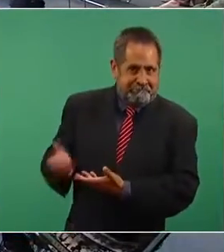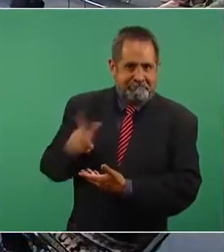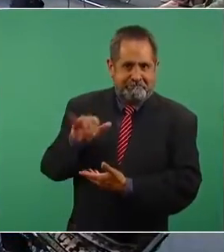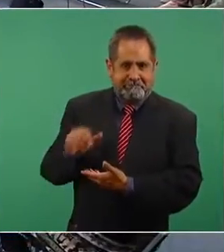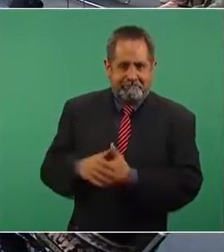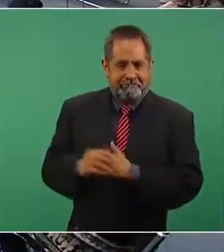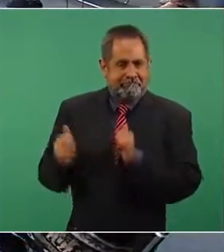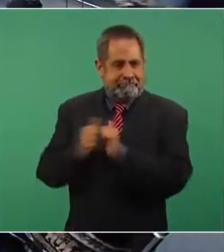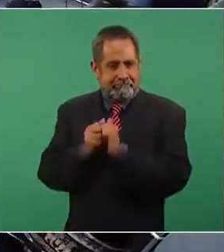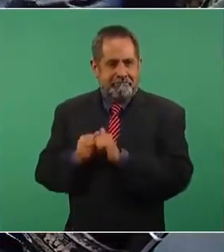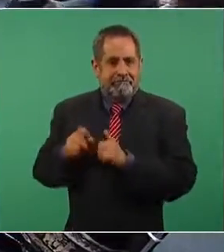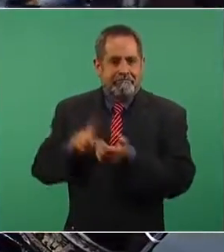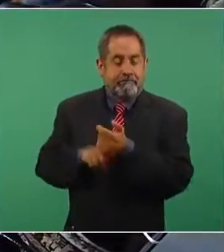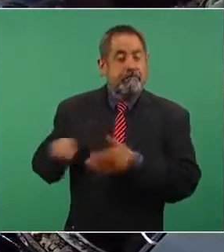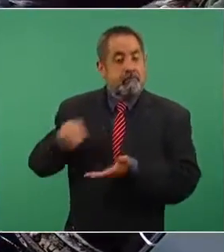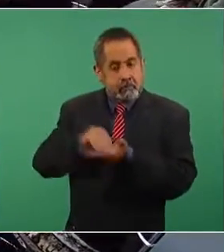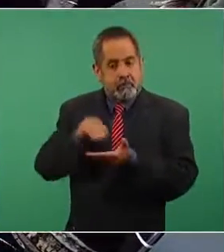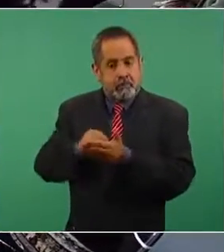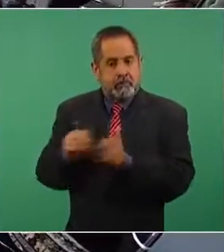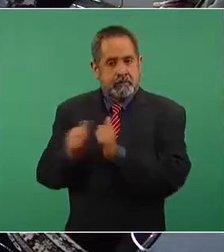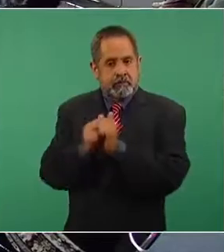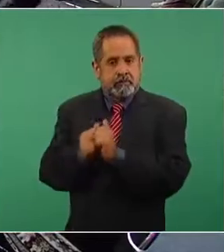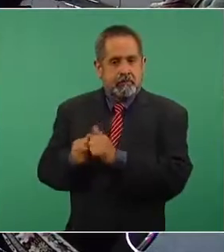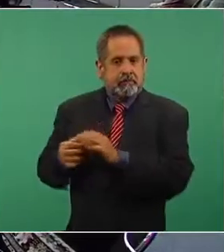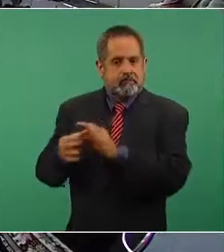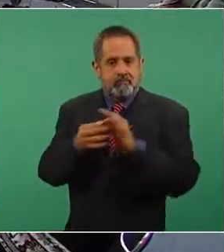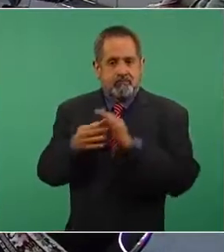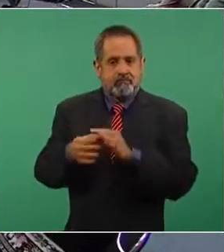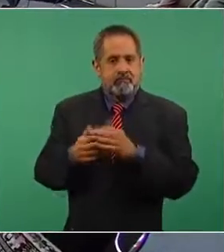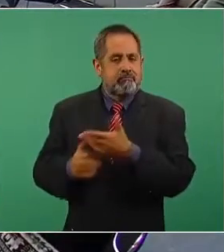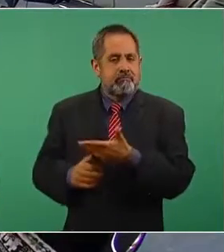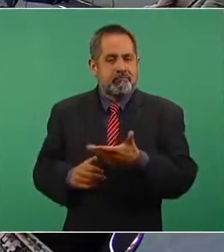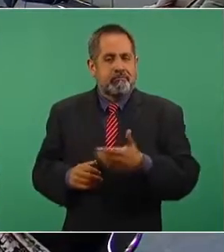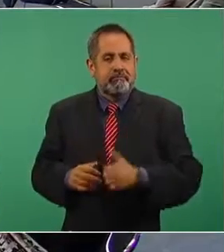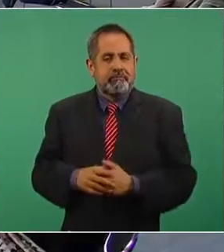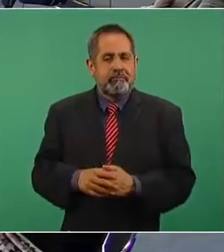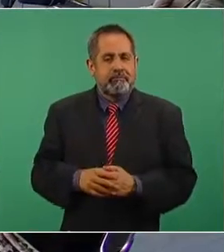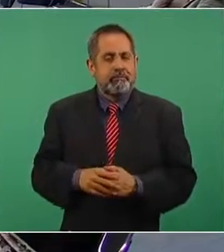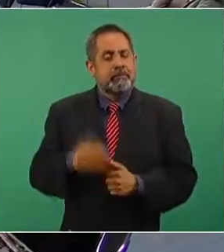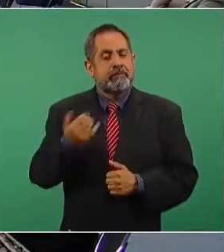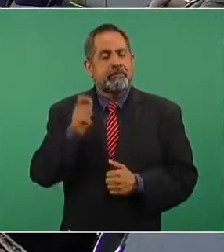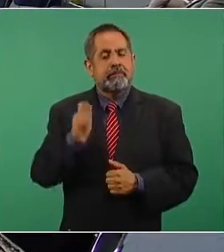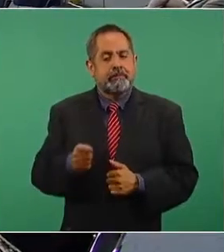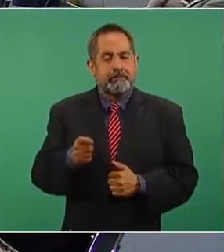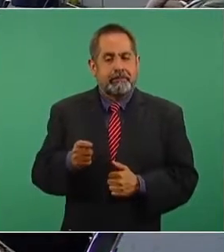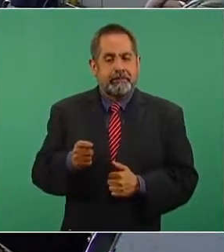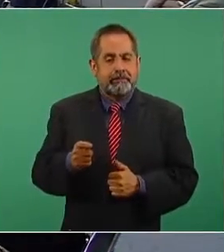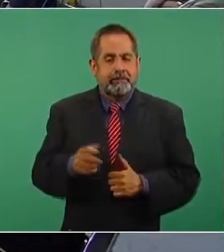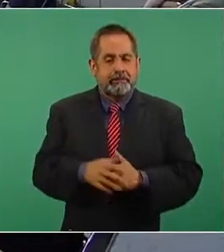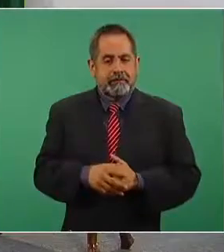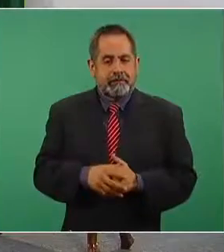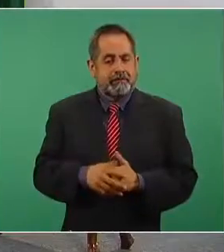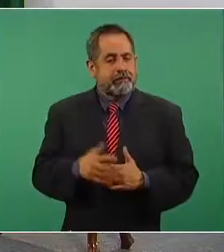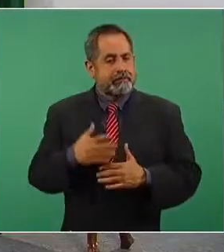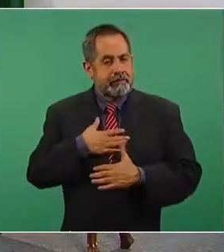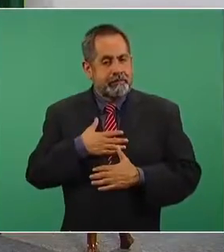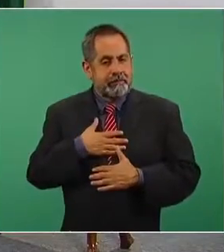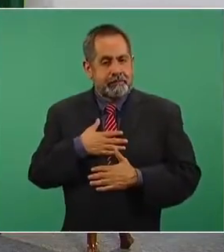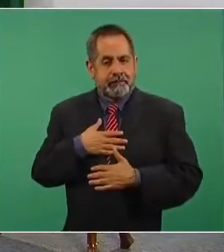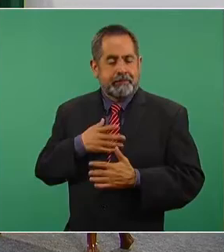estuvo con nosotros y además va a seguir estando con nosotros. Es, repito, nuestro